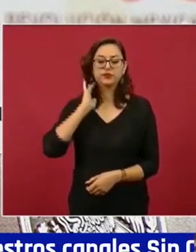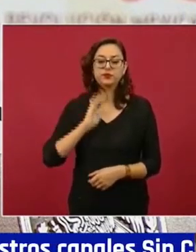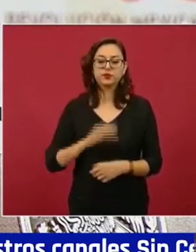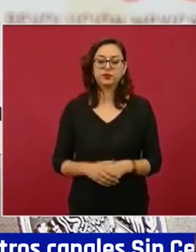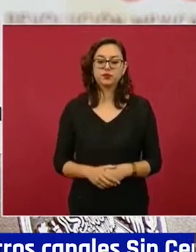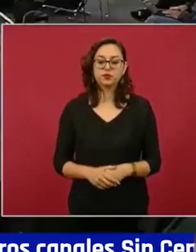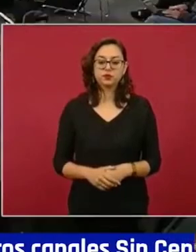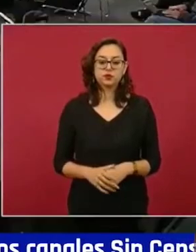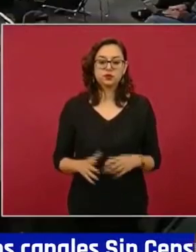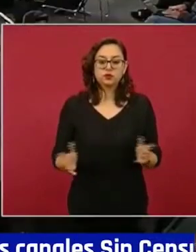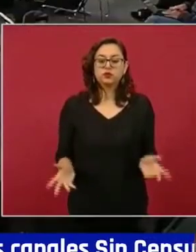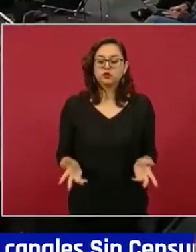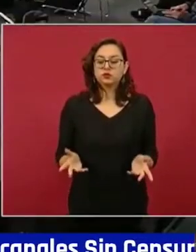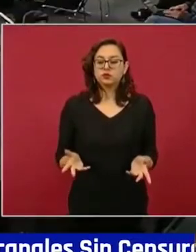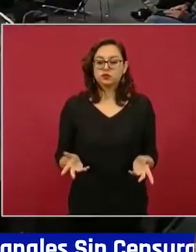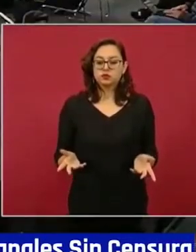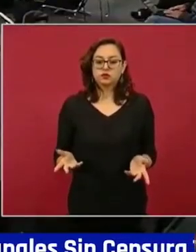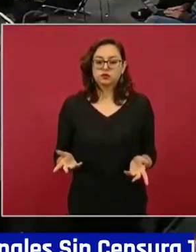ciudadanos,